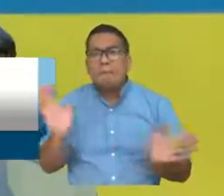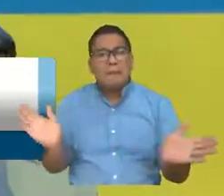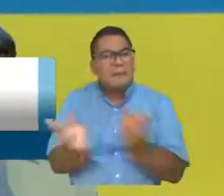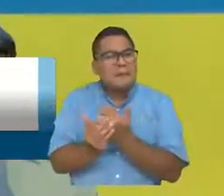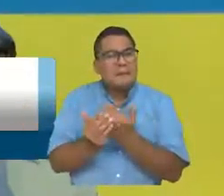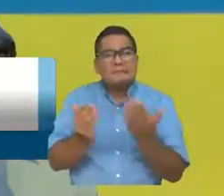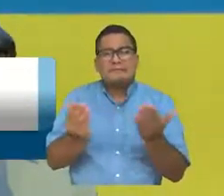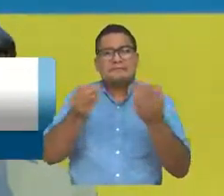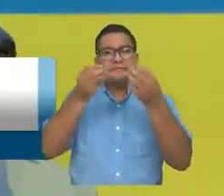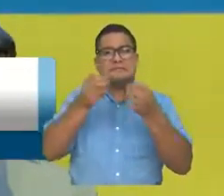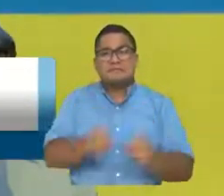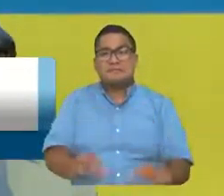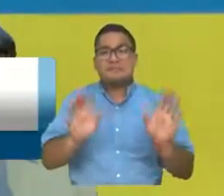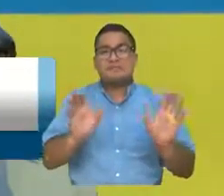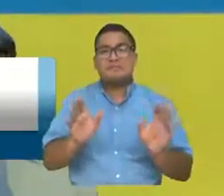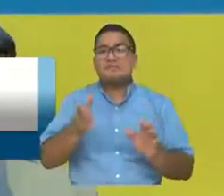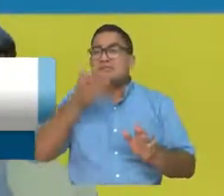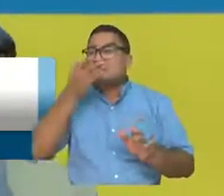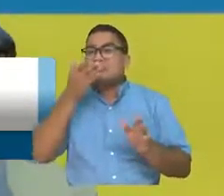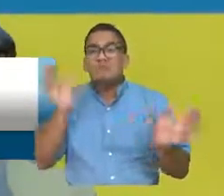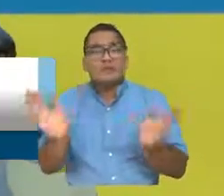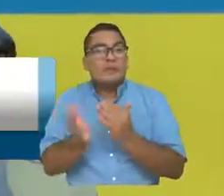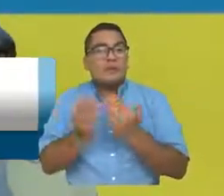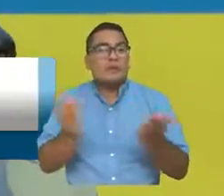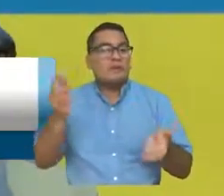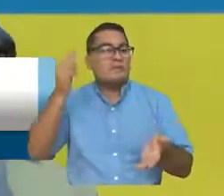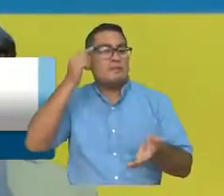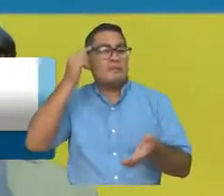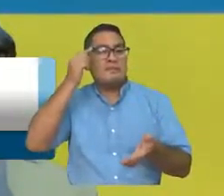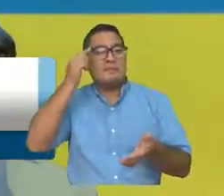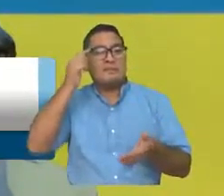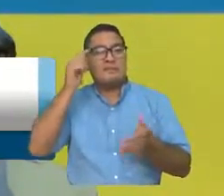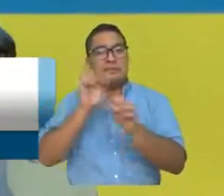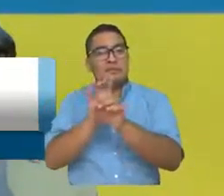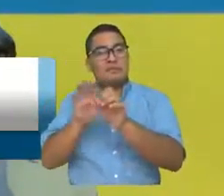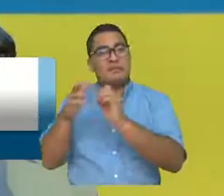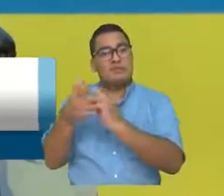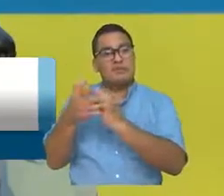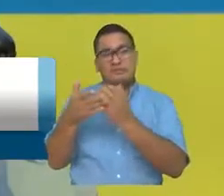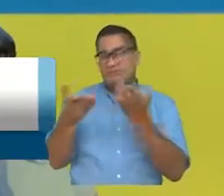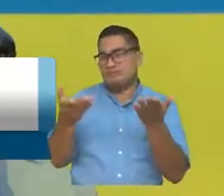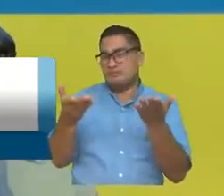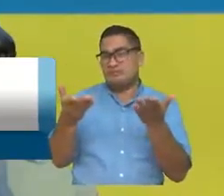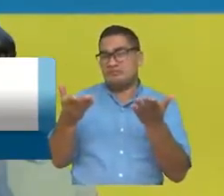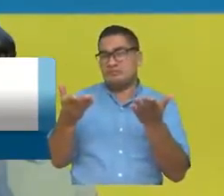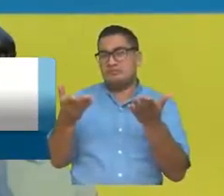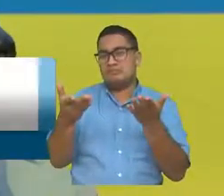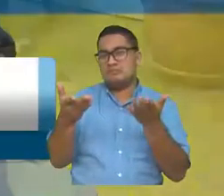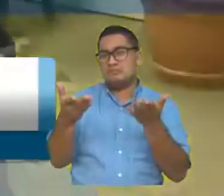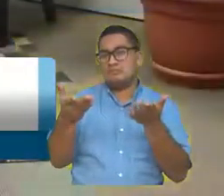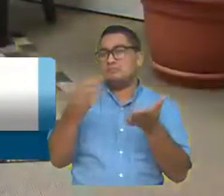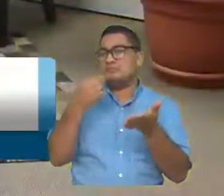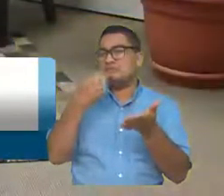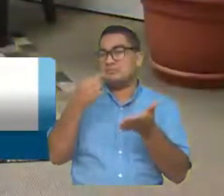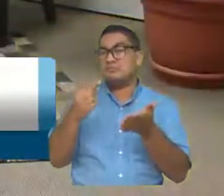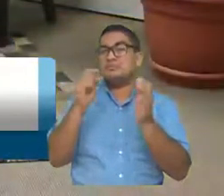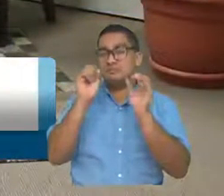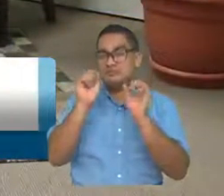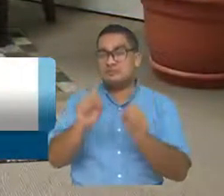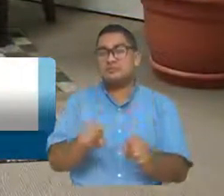por ejemplo, no sé, yo he leído investigaciones de que, por ejemplo, estos síntomas como la pérdida del